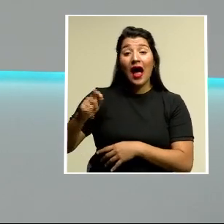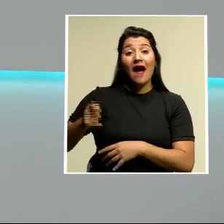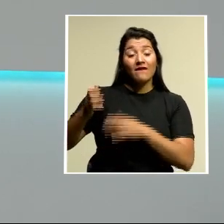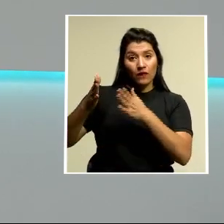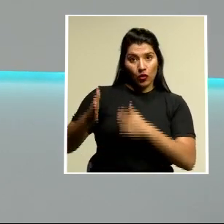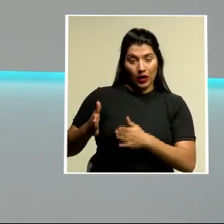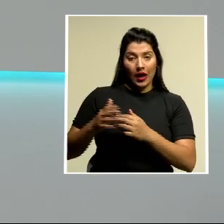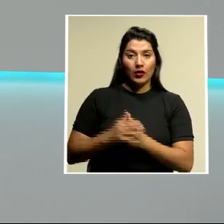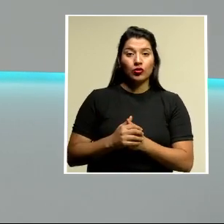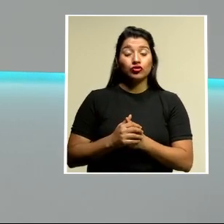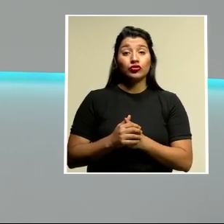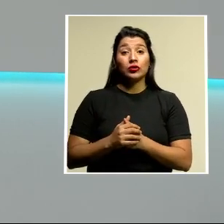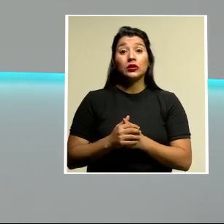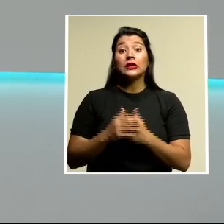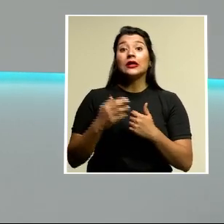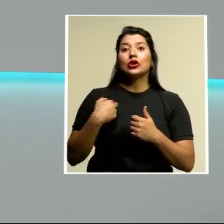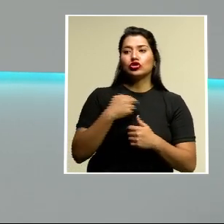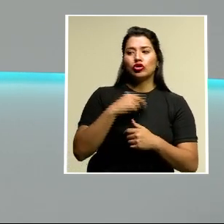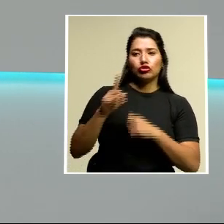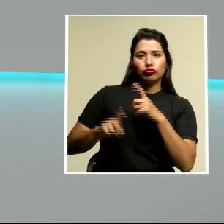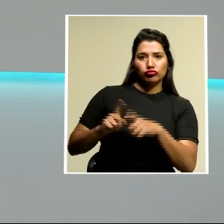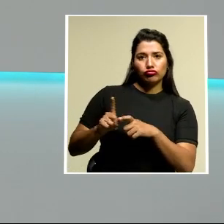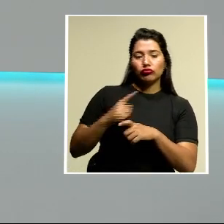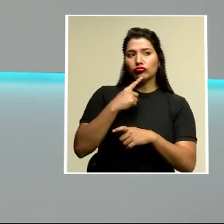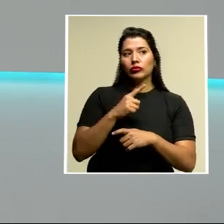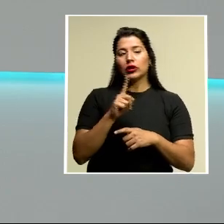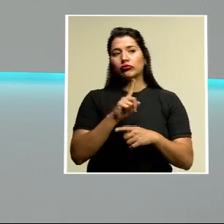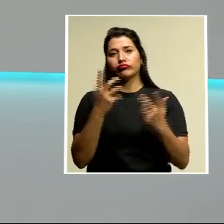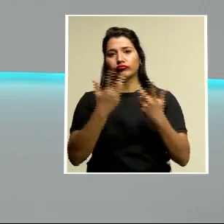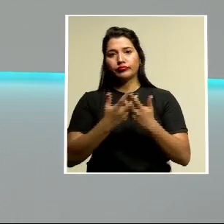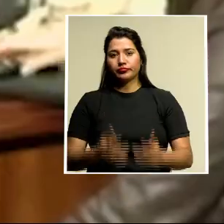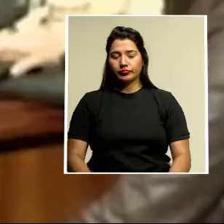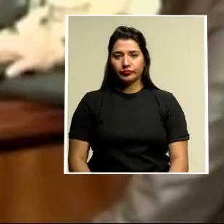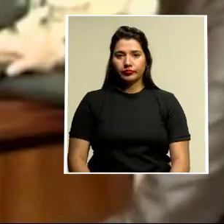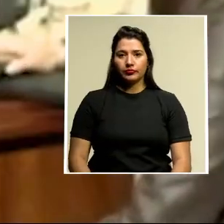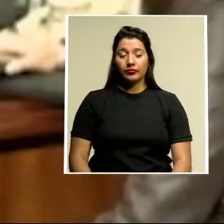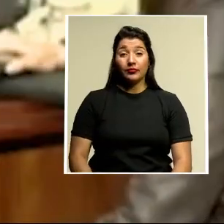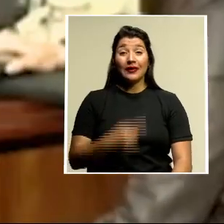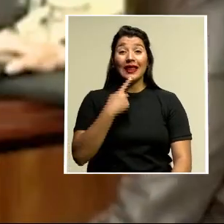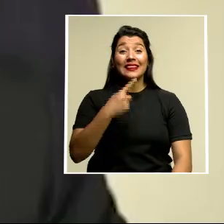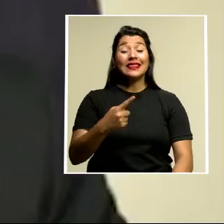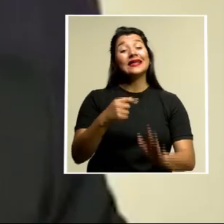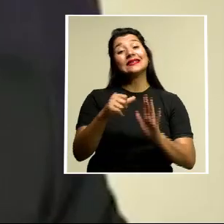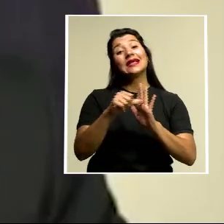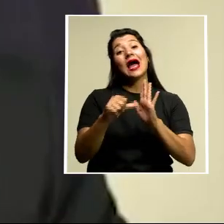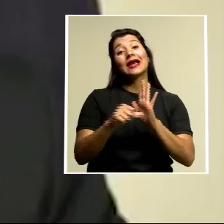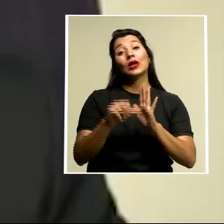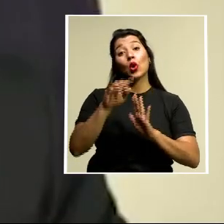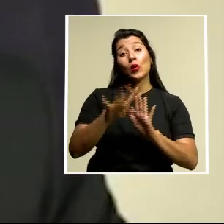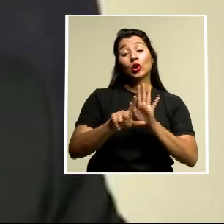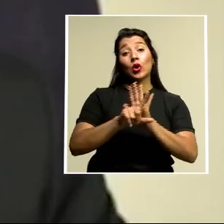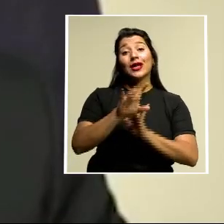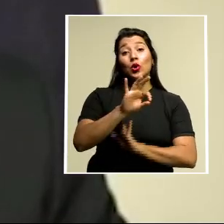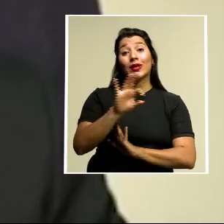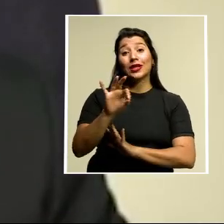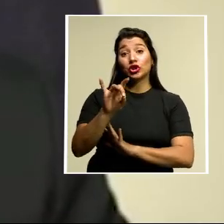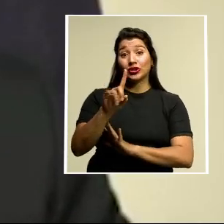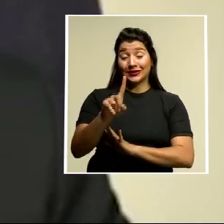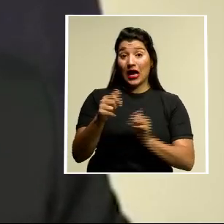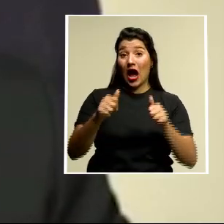como ticos. Distinguimos al que no es tico, al que es nica, por ejemplo, por la palabra. La noche en el paraíso.